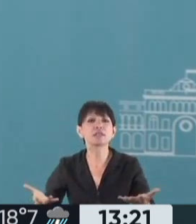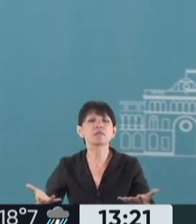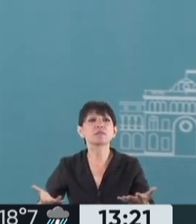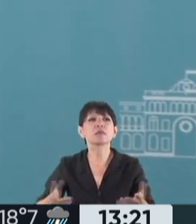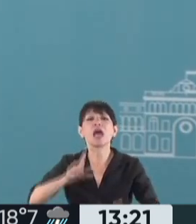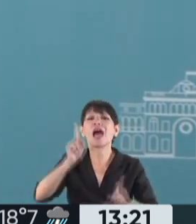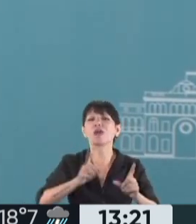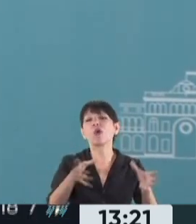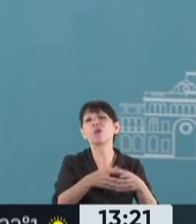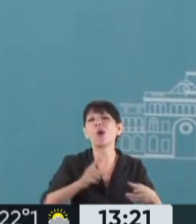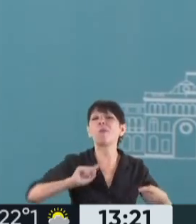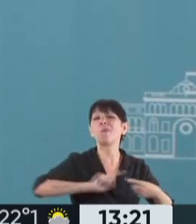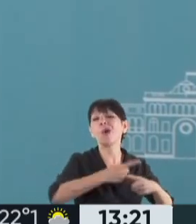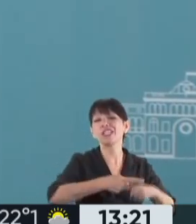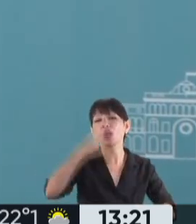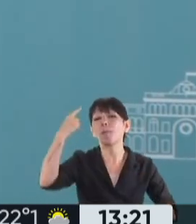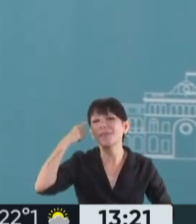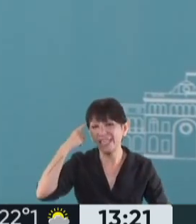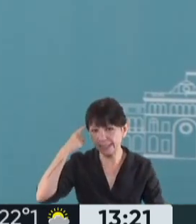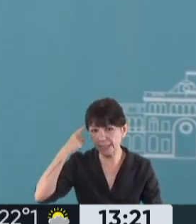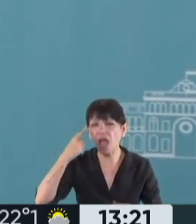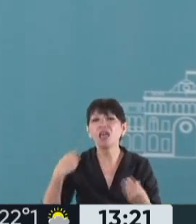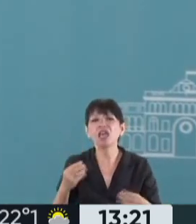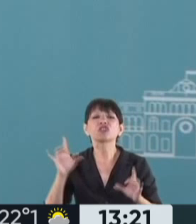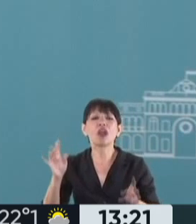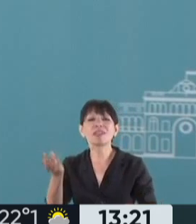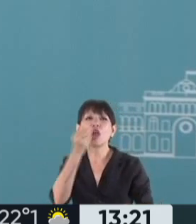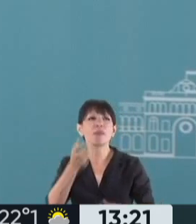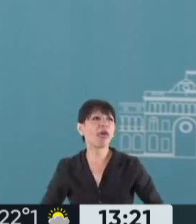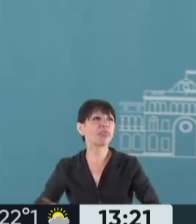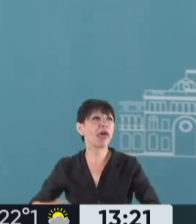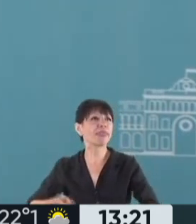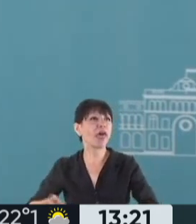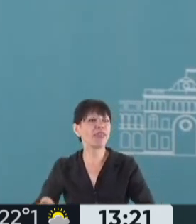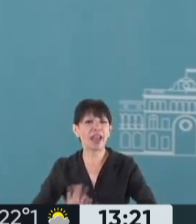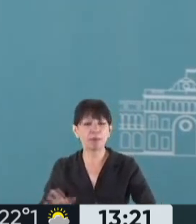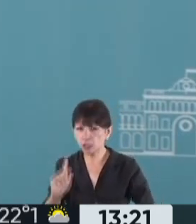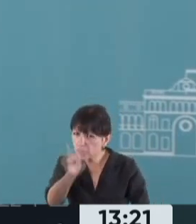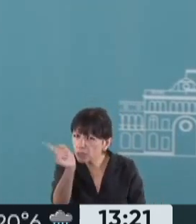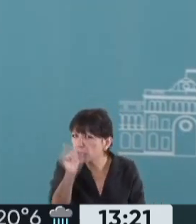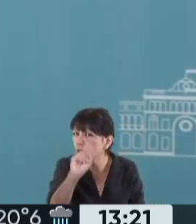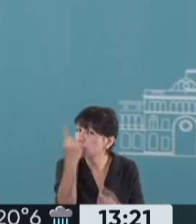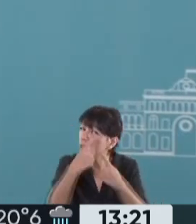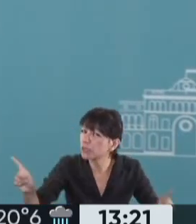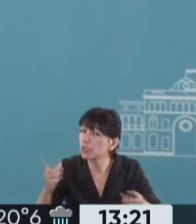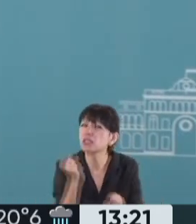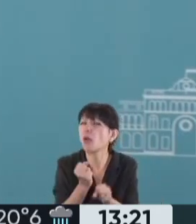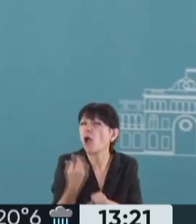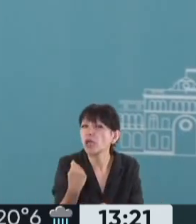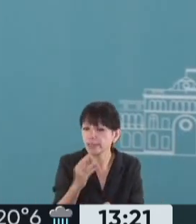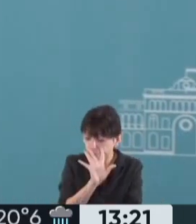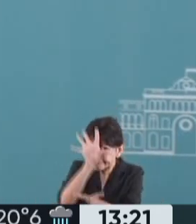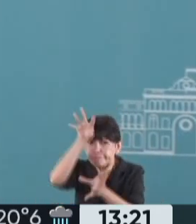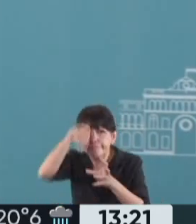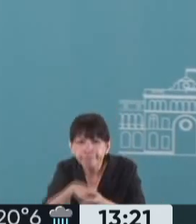ideologías políticas creen que se trata de llegar con alimentos o con ayuda o con lo que fuera. Y se trata en realidad de ser parte de la misma organización. Nosotros